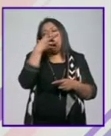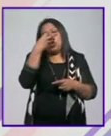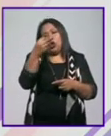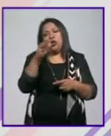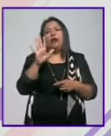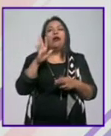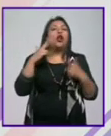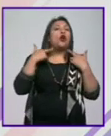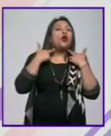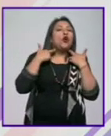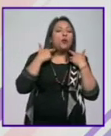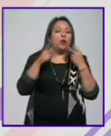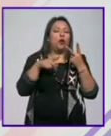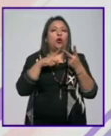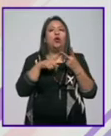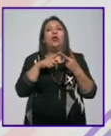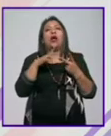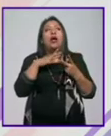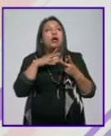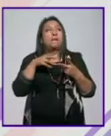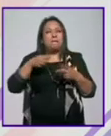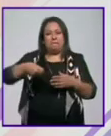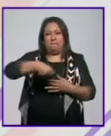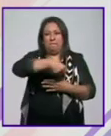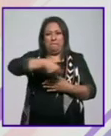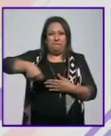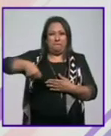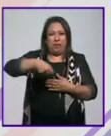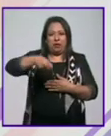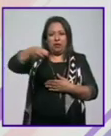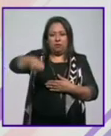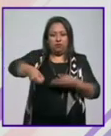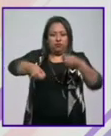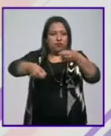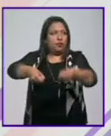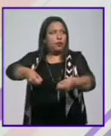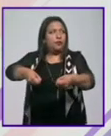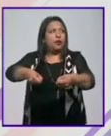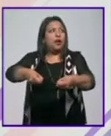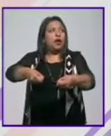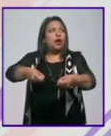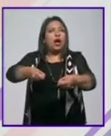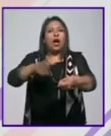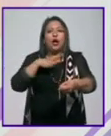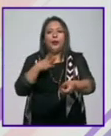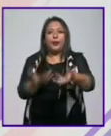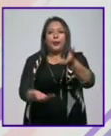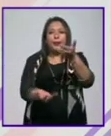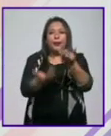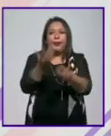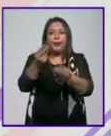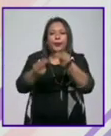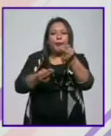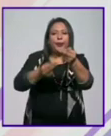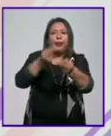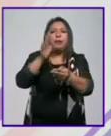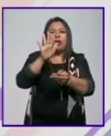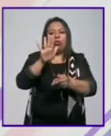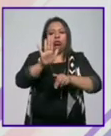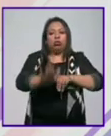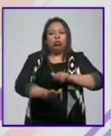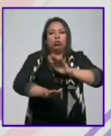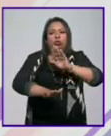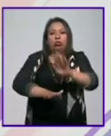robot y estas planchas que van a hacer este movimiento con el vapor, haciendo alusión a la pisada de